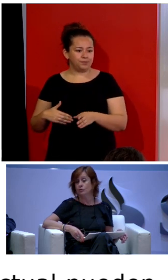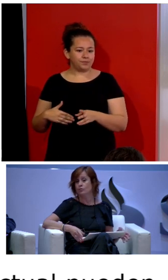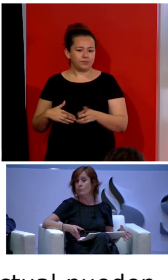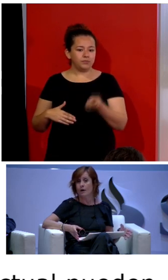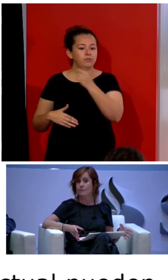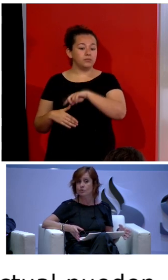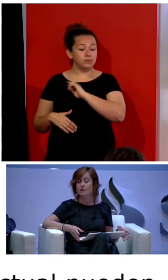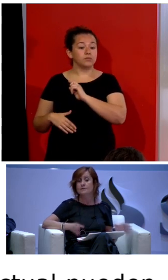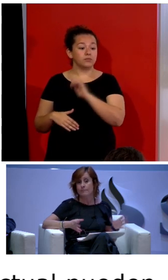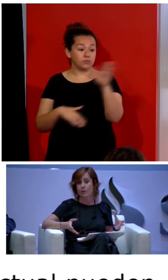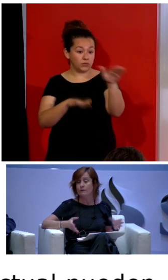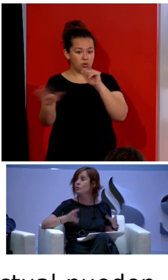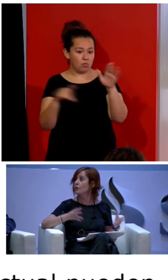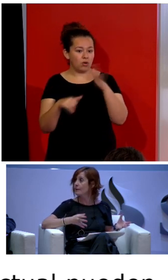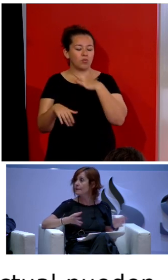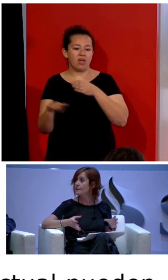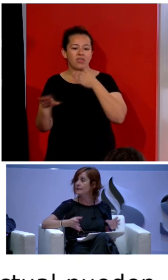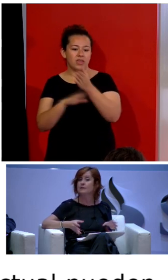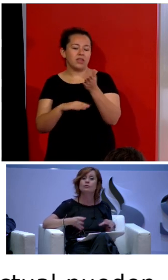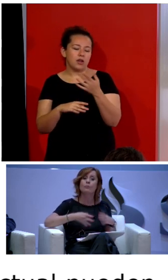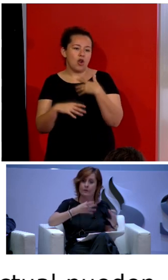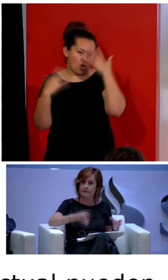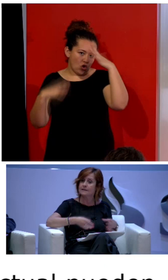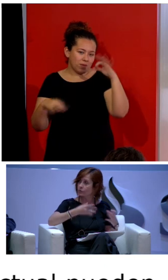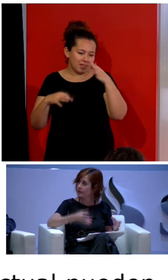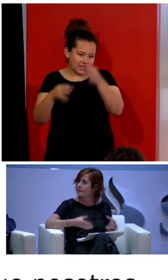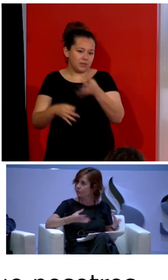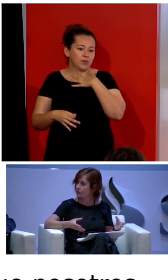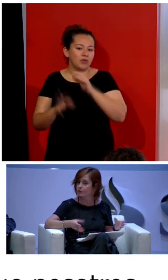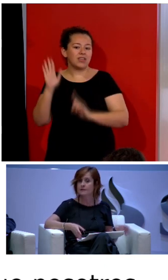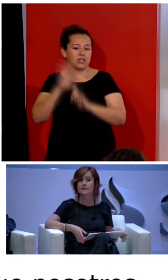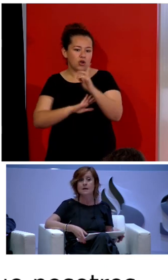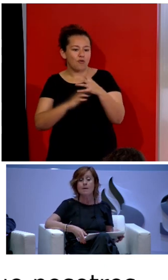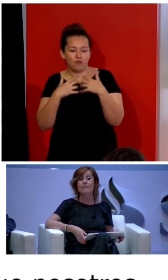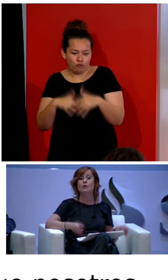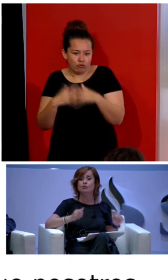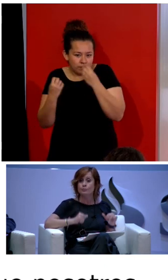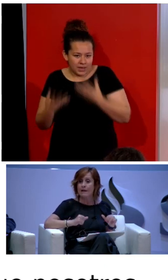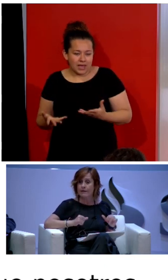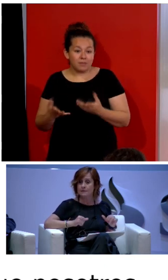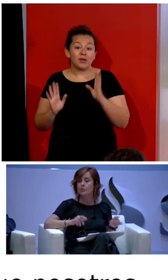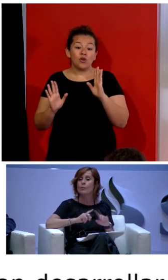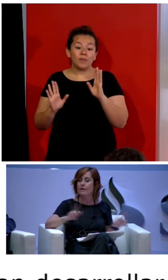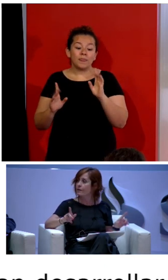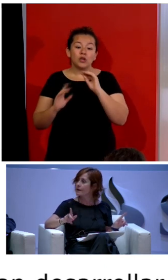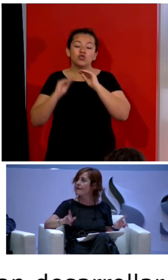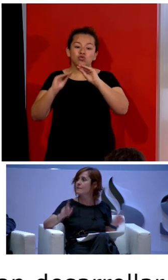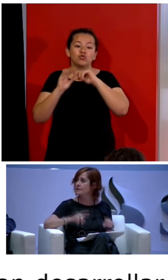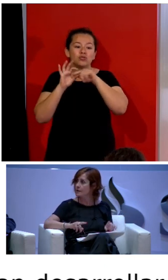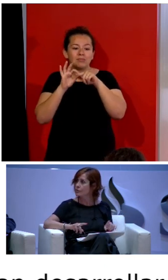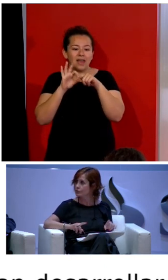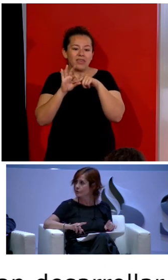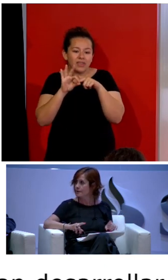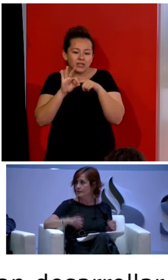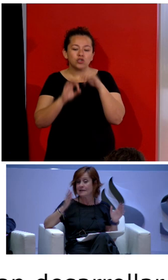que nosotros convocamos, siempre y cuando, lógicamente, en este caso, puedan desarrollar las funciones, pero a sus plazas no puede acceder nadie más